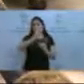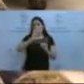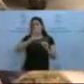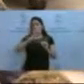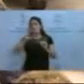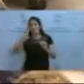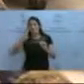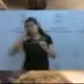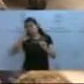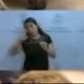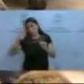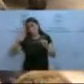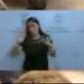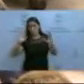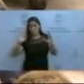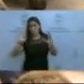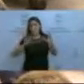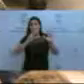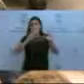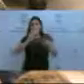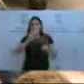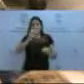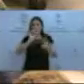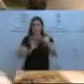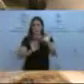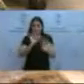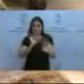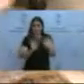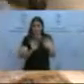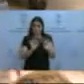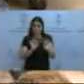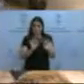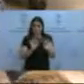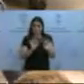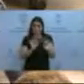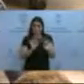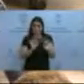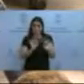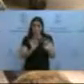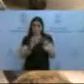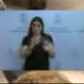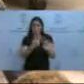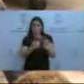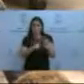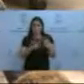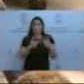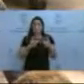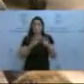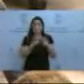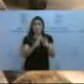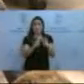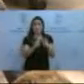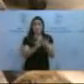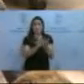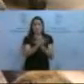54 años, un 70% adscritas al sector de servicios,